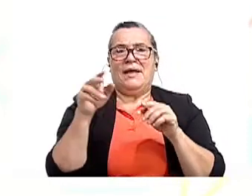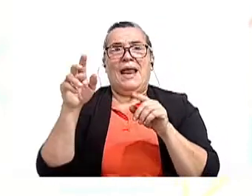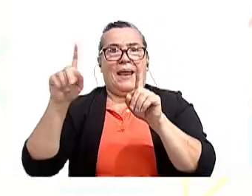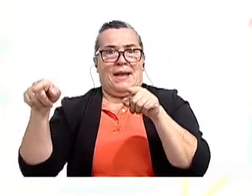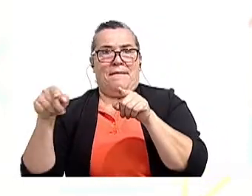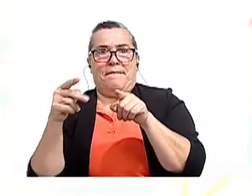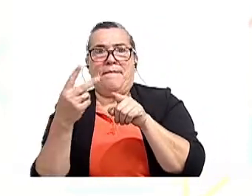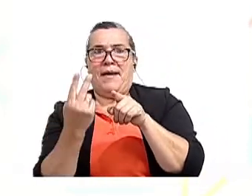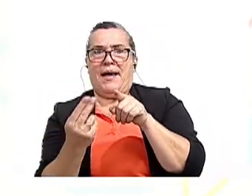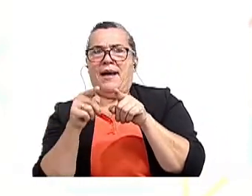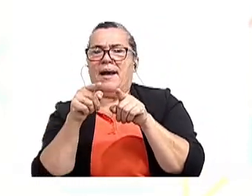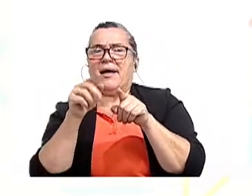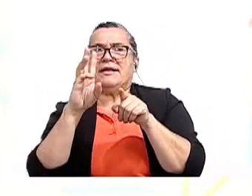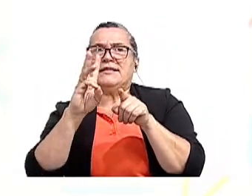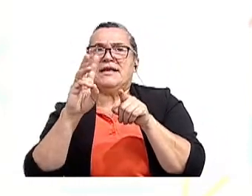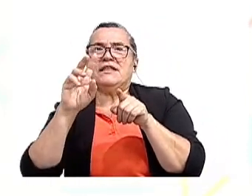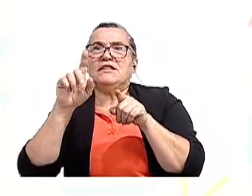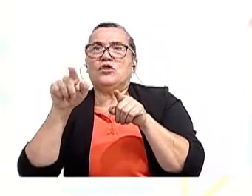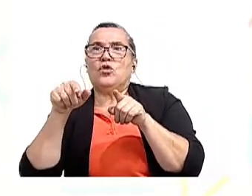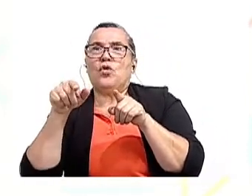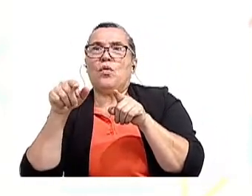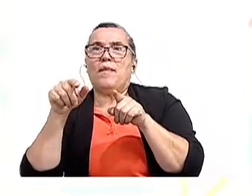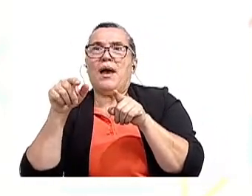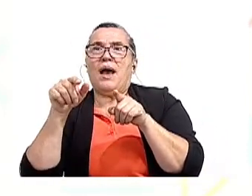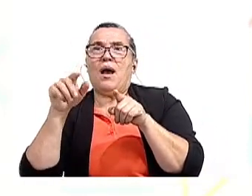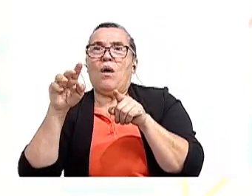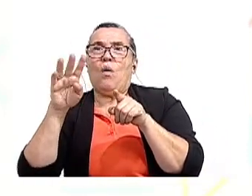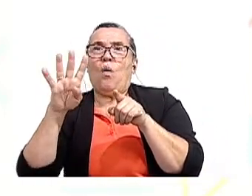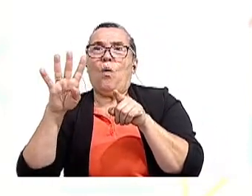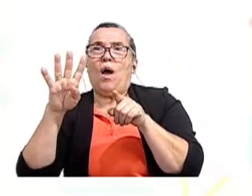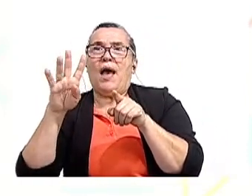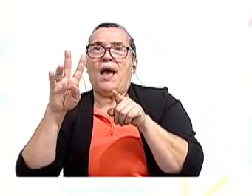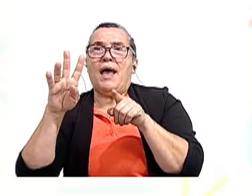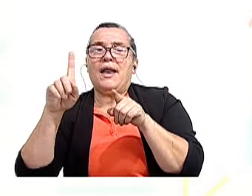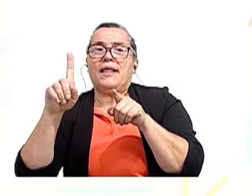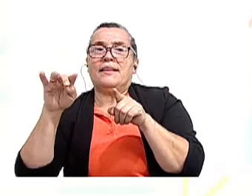ordenado, 6,41,000. Recordemos,